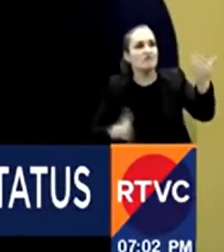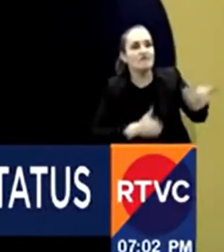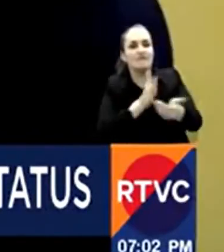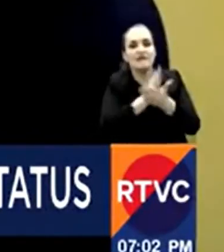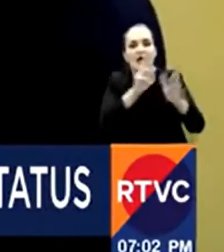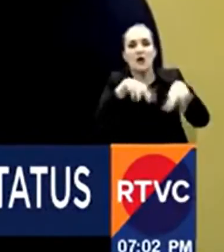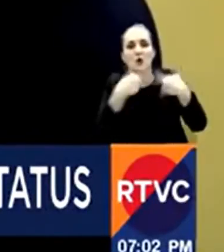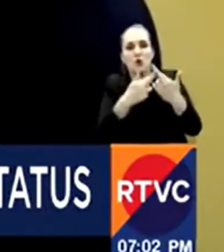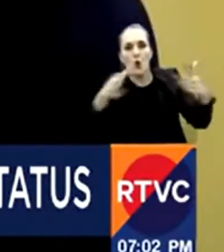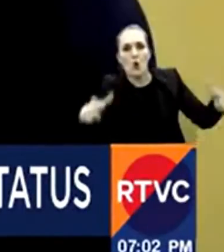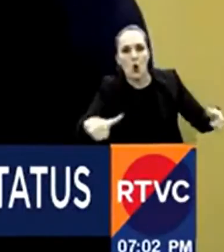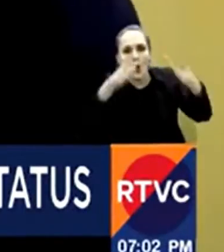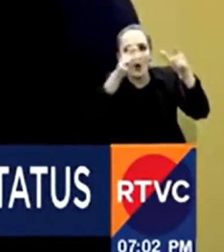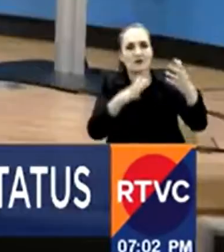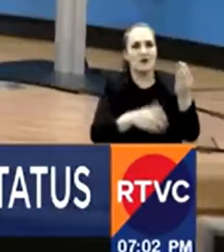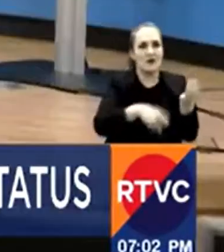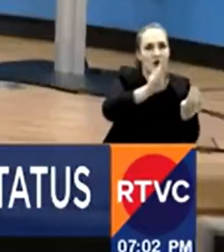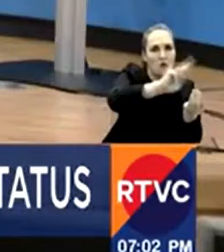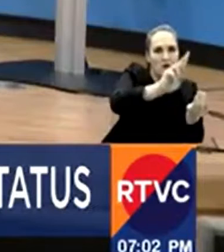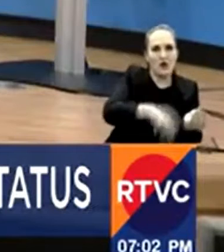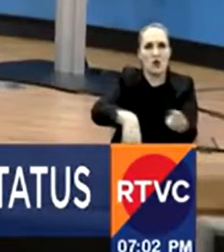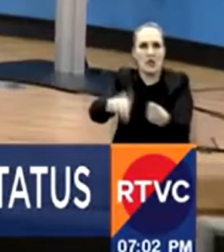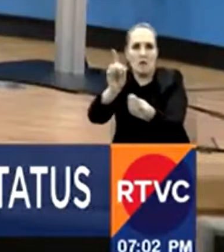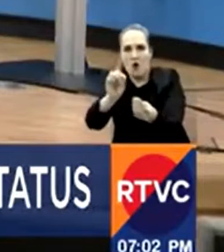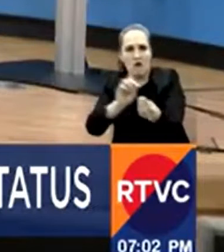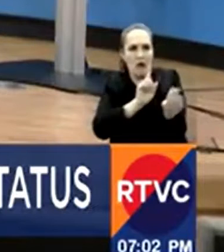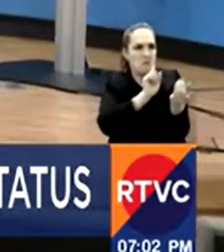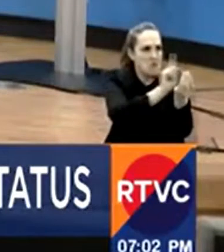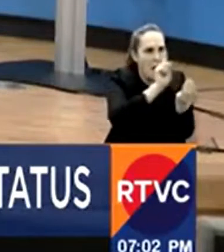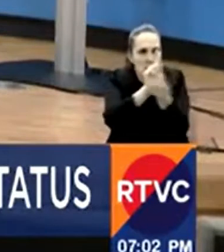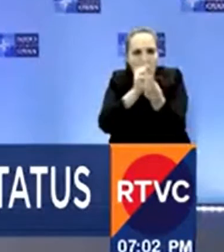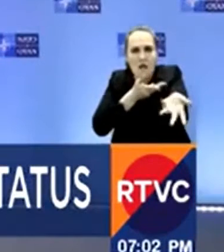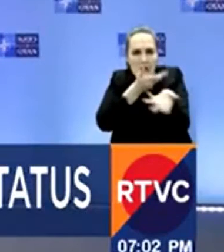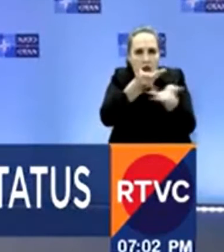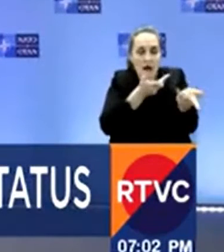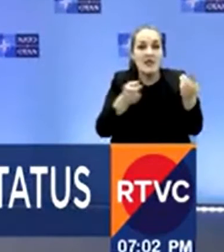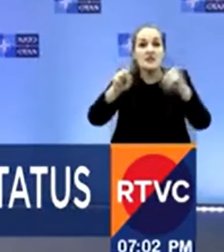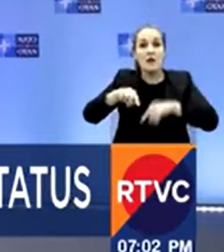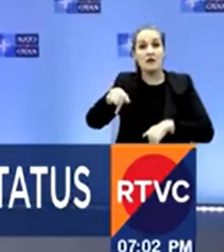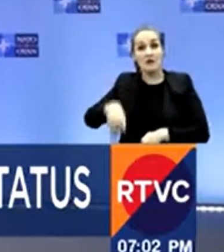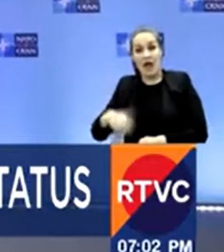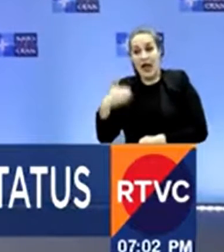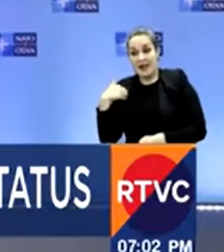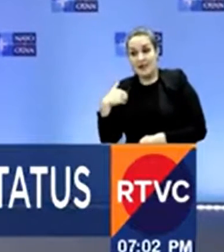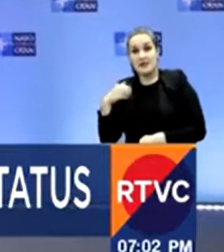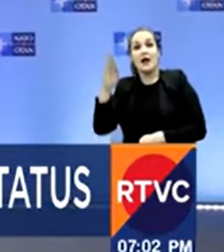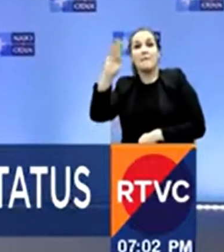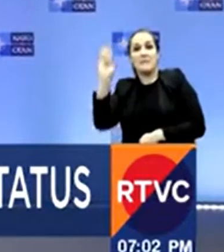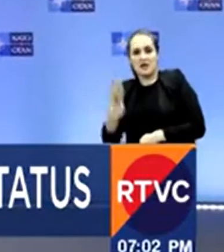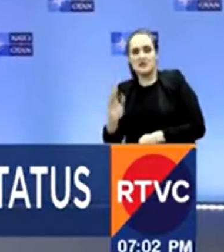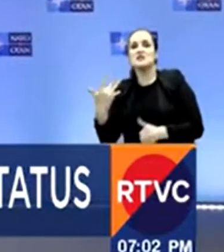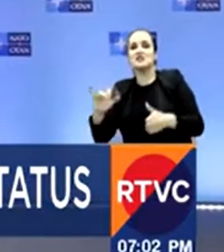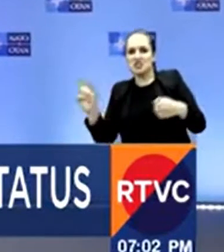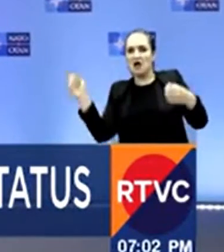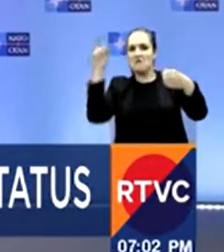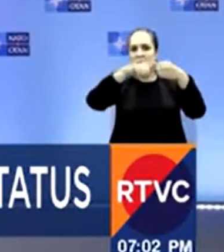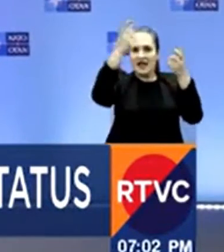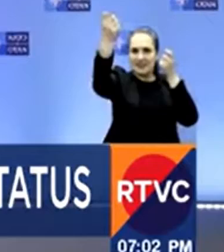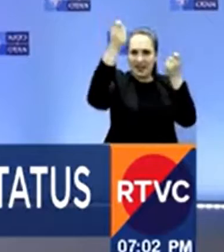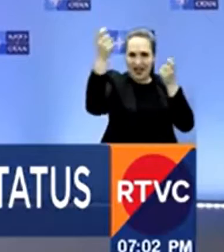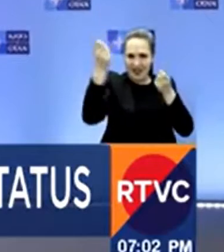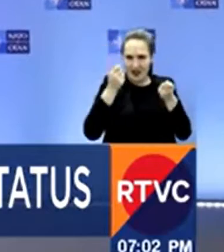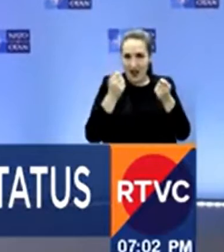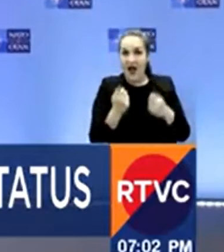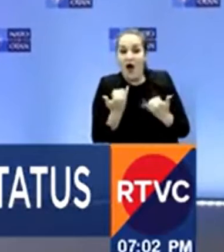con congresistas de los dos partidos. En Sudamérica, Colombia queda al nivel de Brasil y Argentina, también aliados extra de la OTAN. Con ese nuevo estatus en